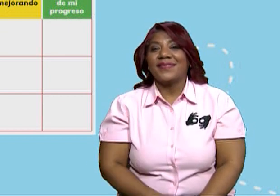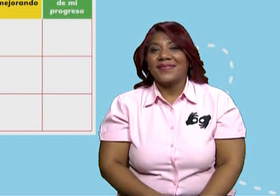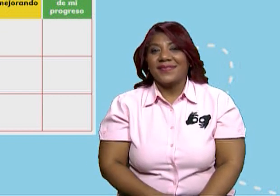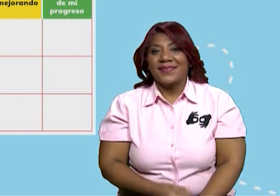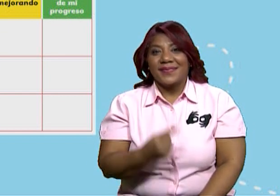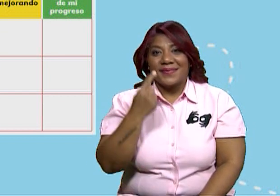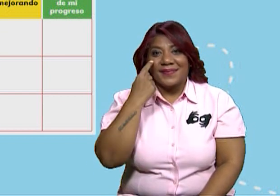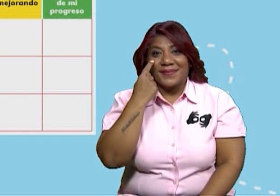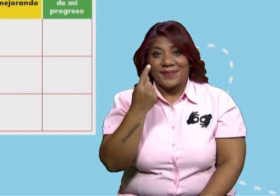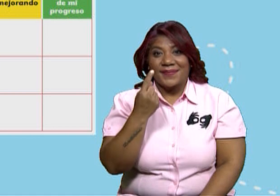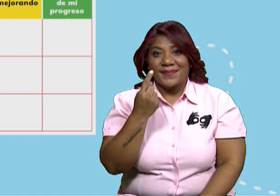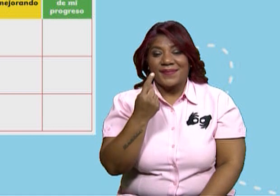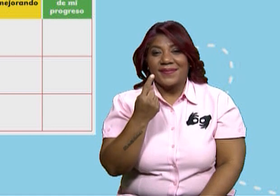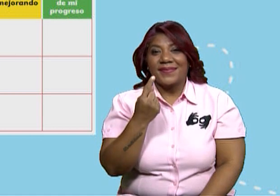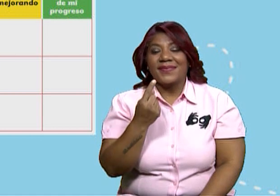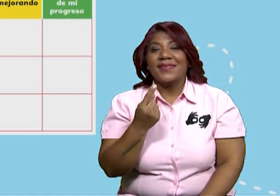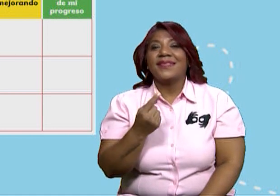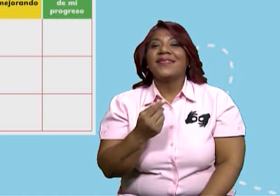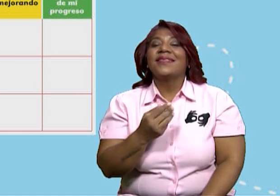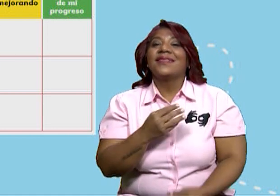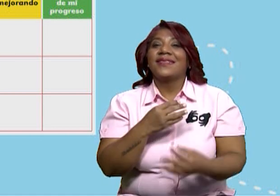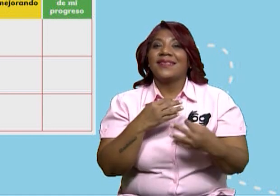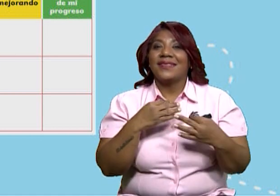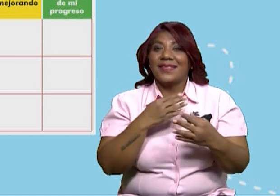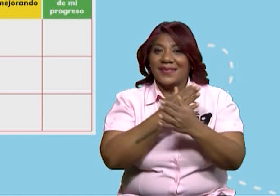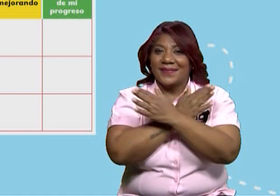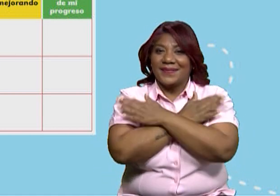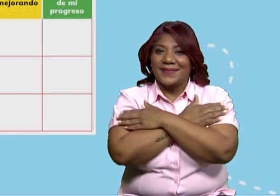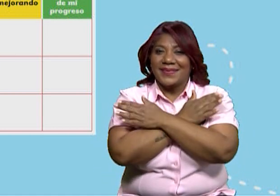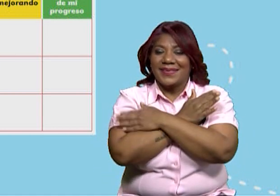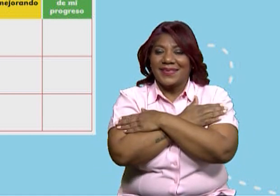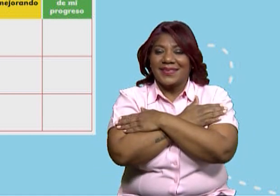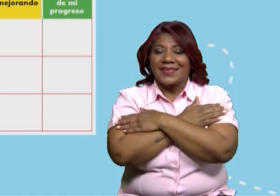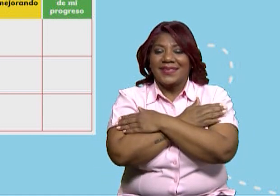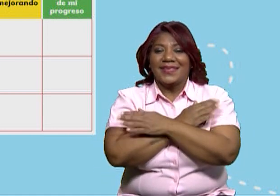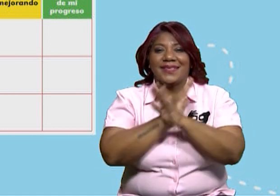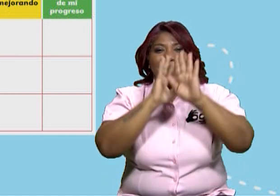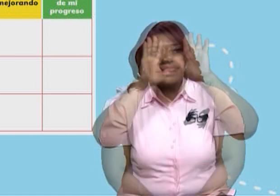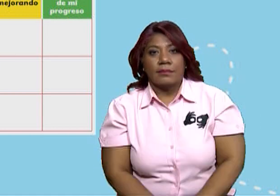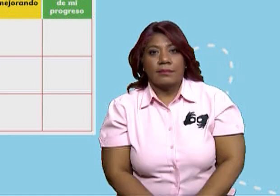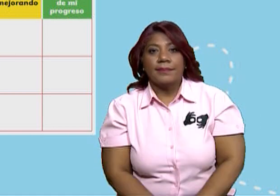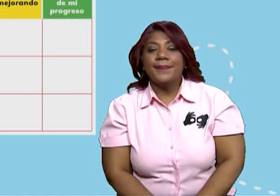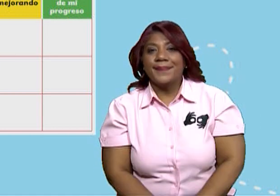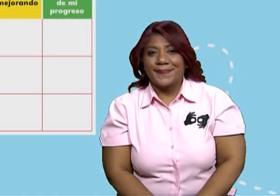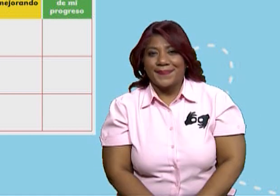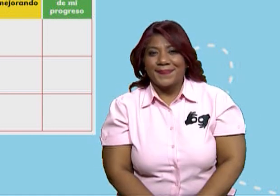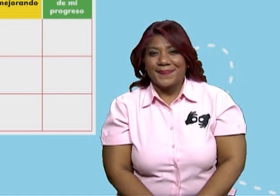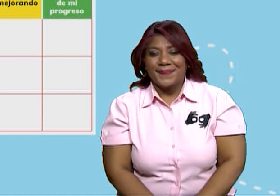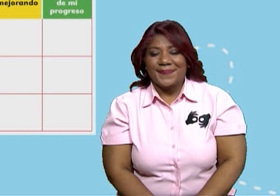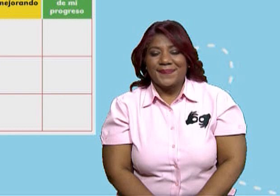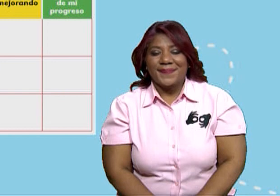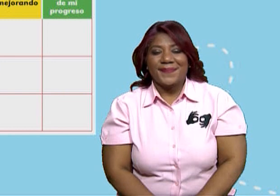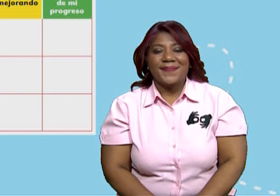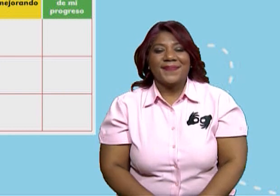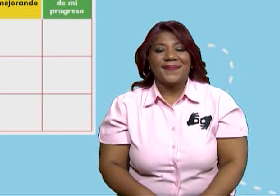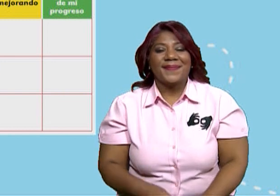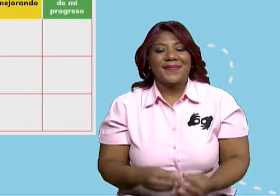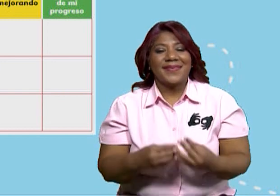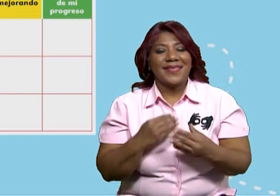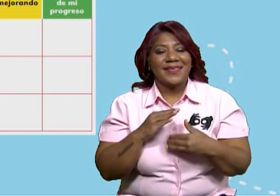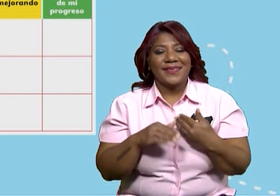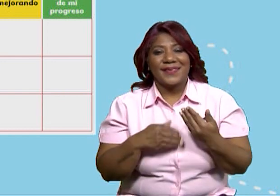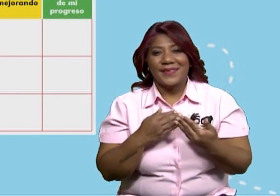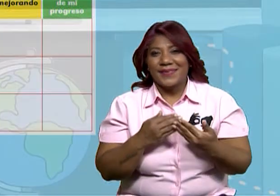sin antes darles una felicitación. Espero que los niños hayan tenido un excelente día. Y bueno, chicos, queremos felicitar